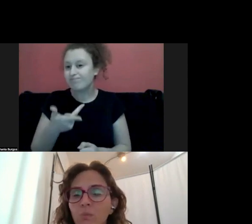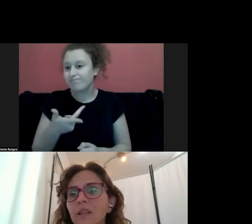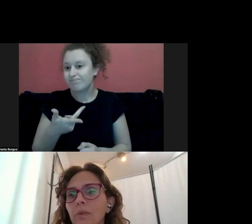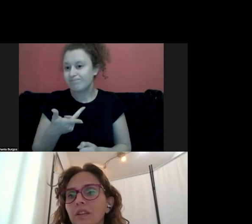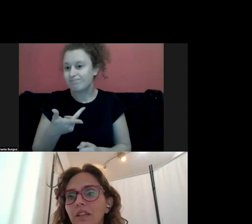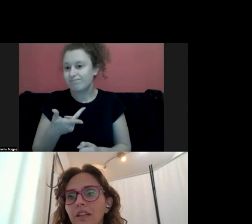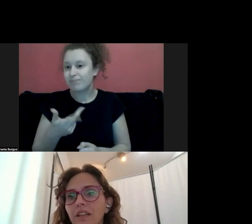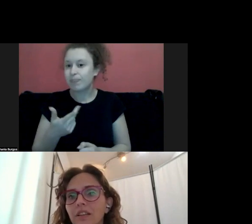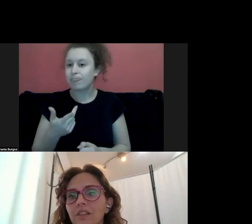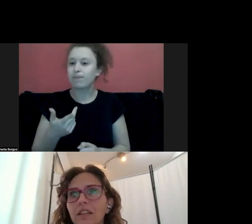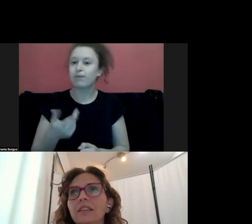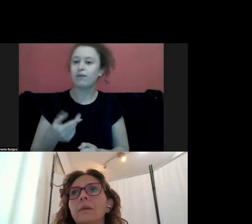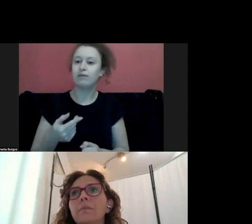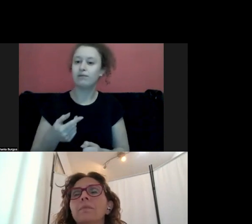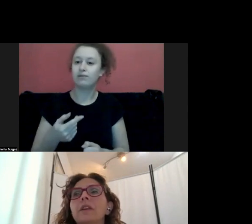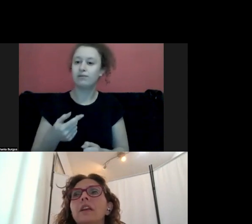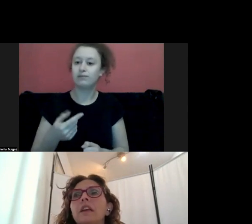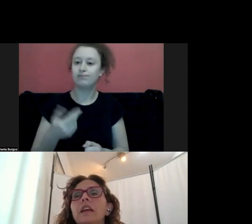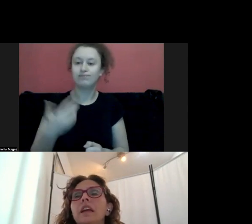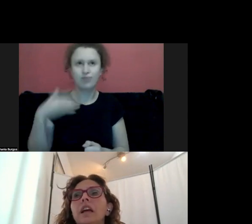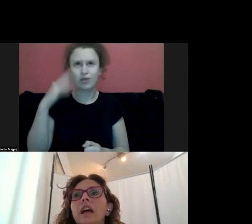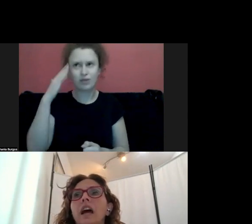fue completamente distinta.